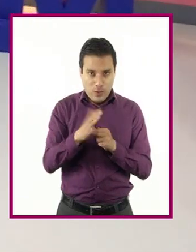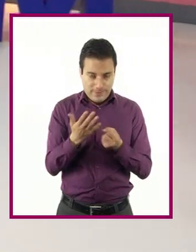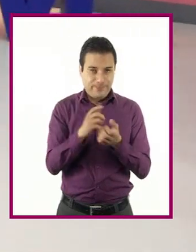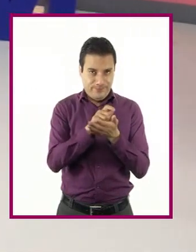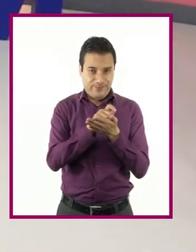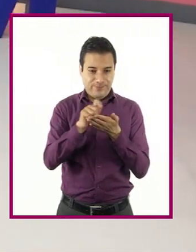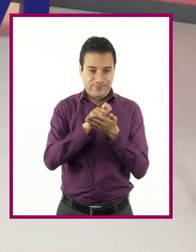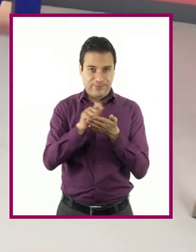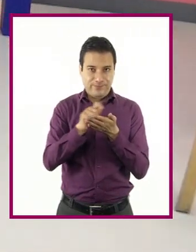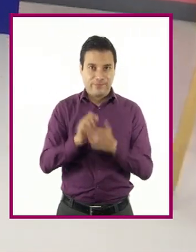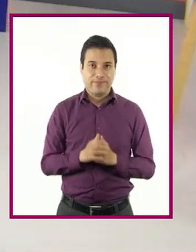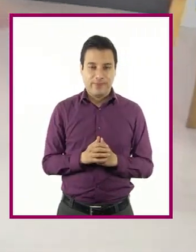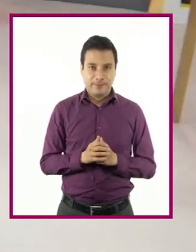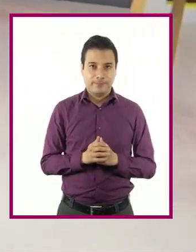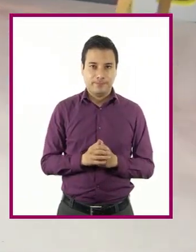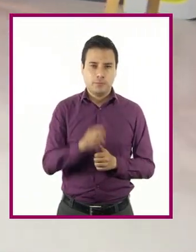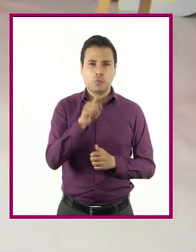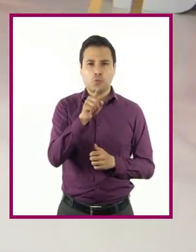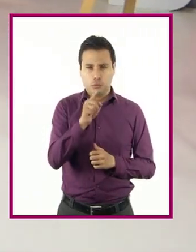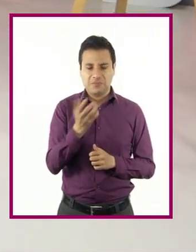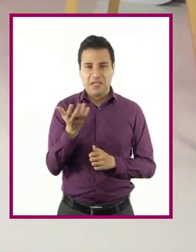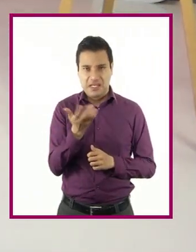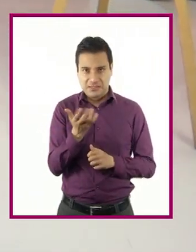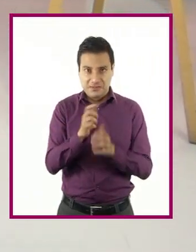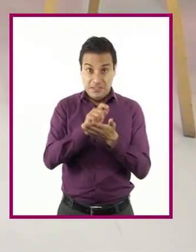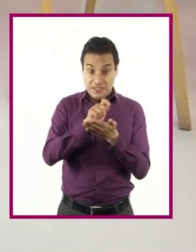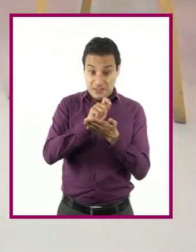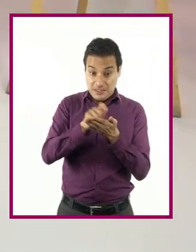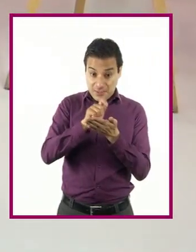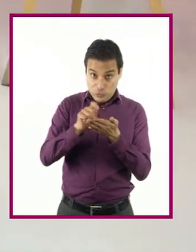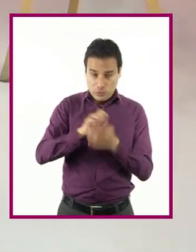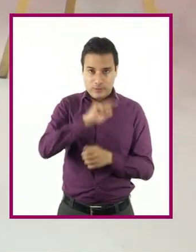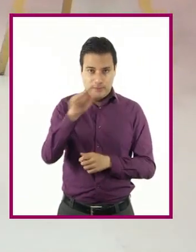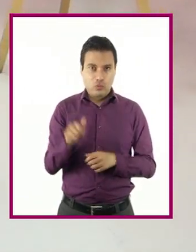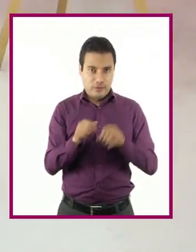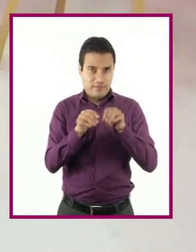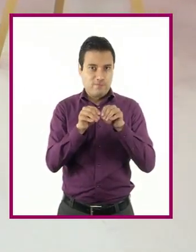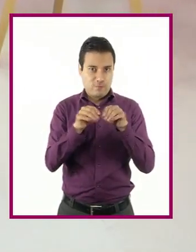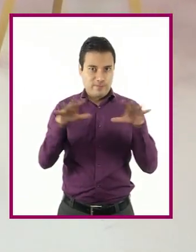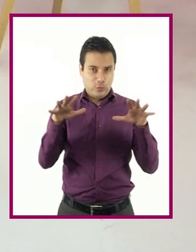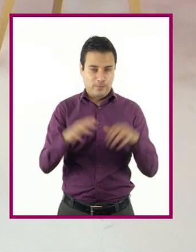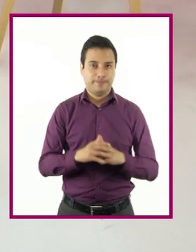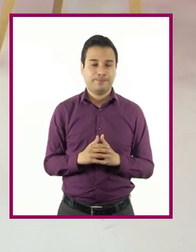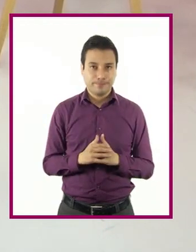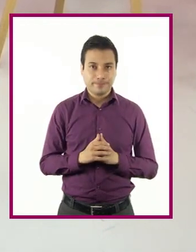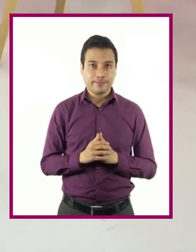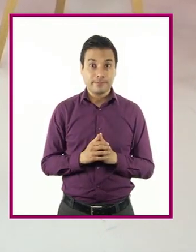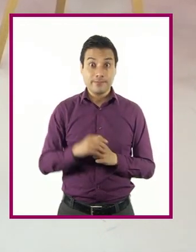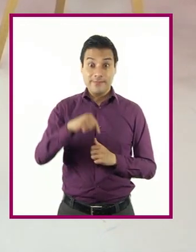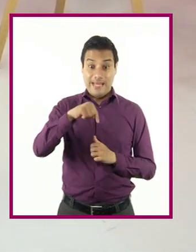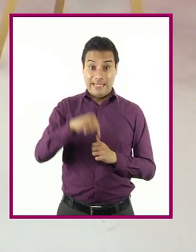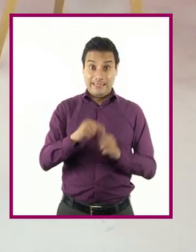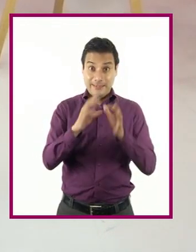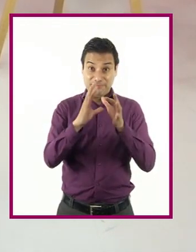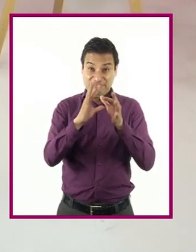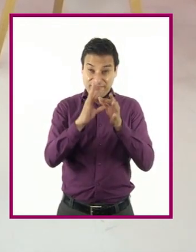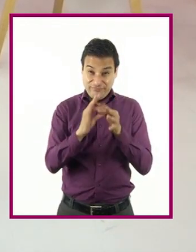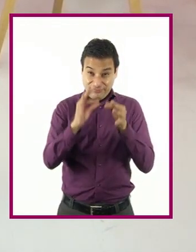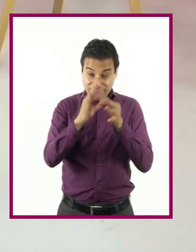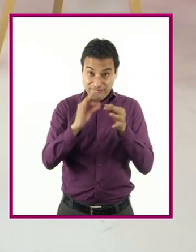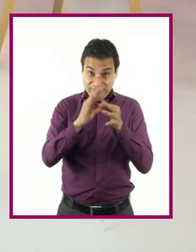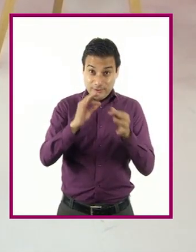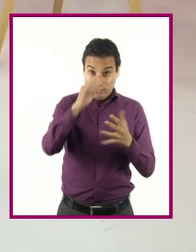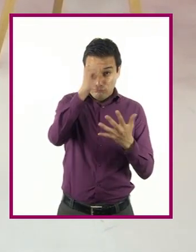Elabora distintos textos para difundir información. Recuerden que todo lo que vean en esta sesión tiene